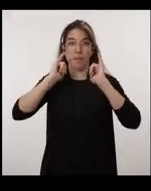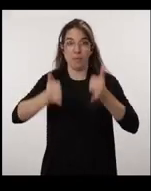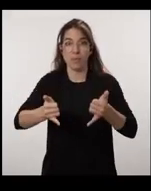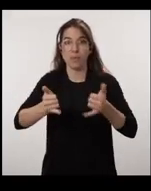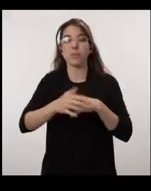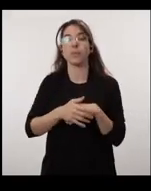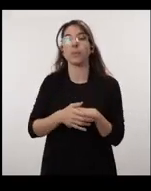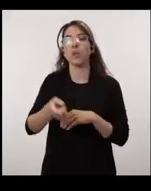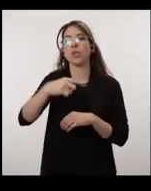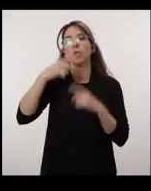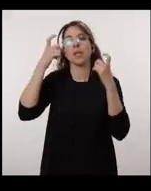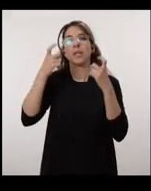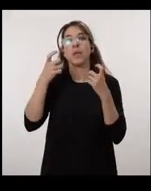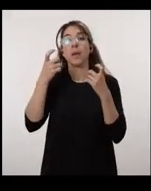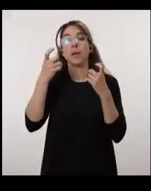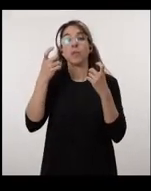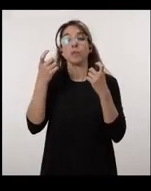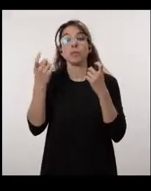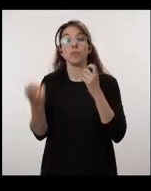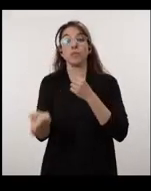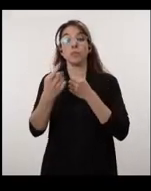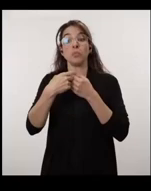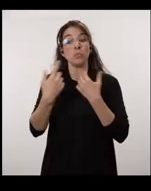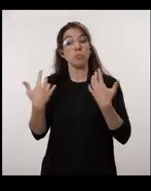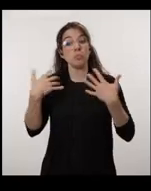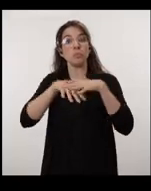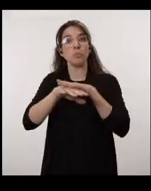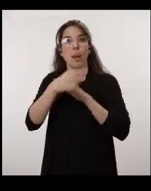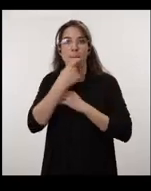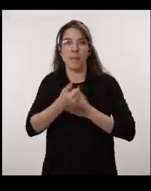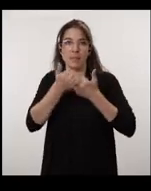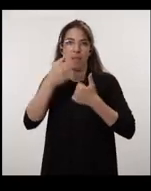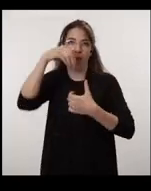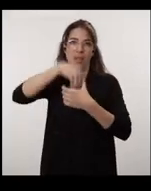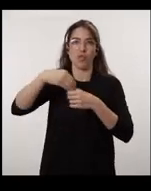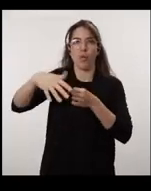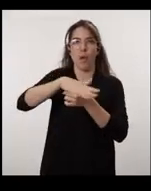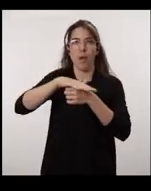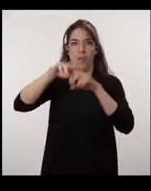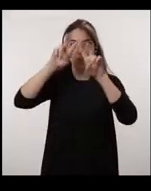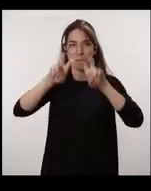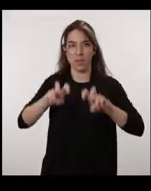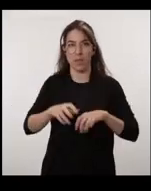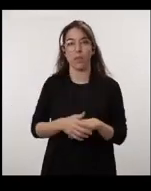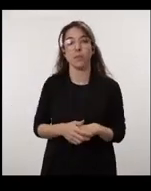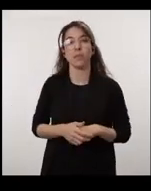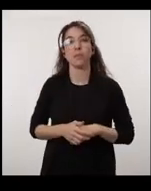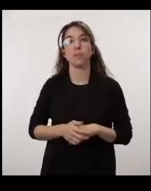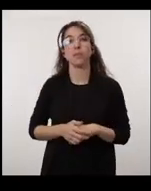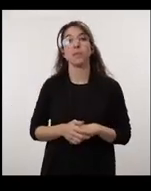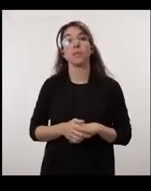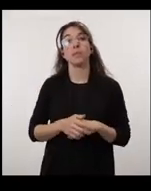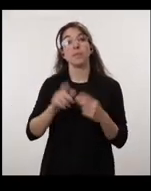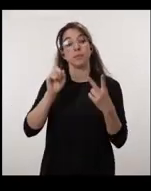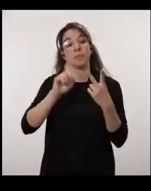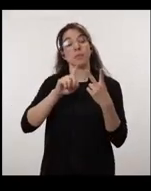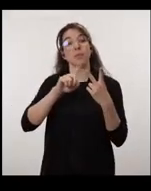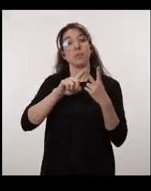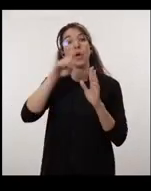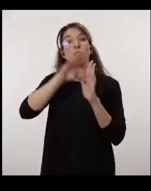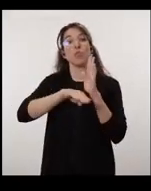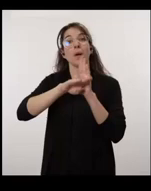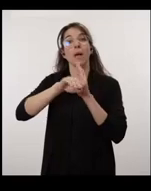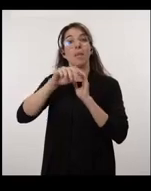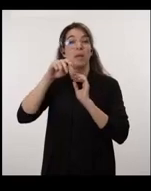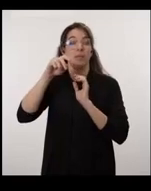facilitarles su incorporación integración a la vida investigadora en cuanto al programa de mentores sobre inglés